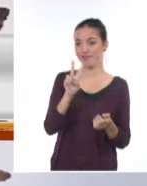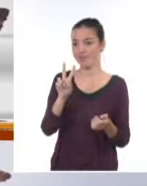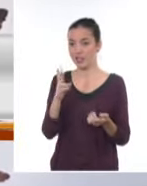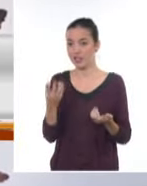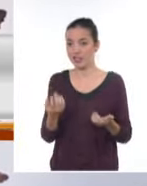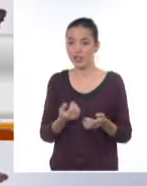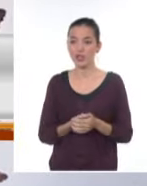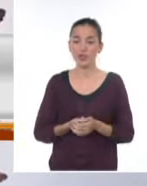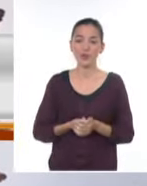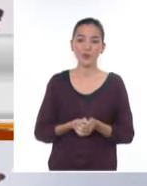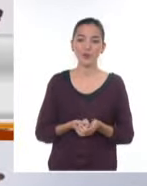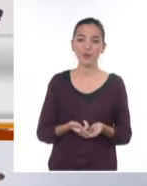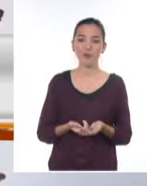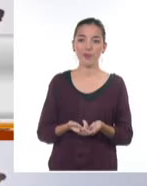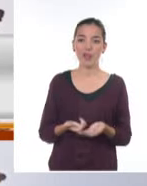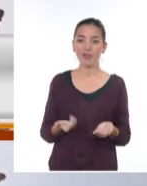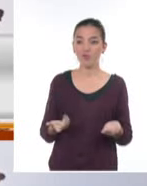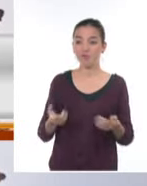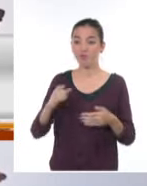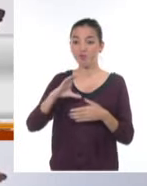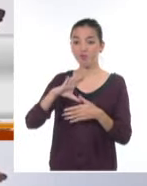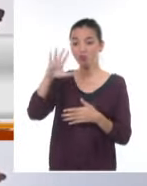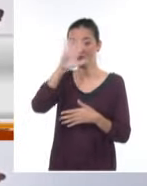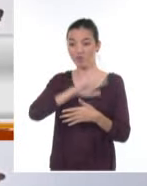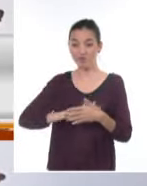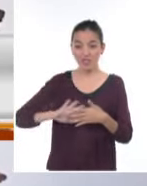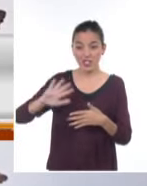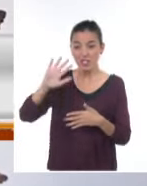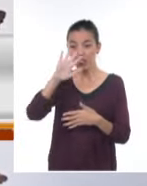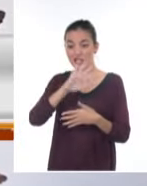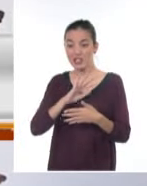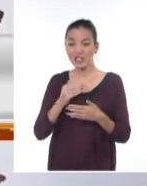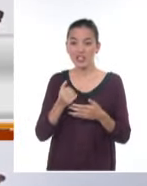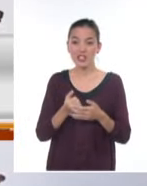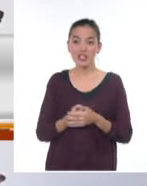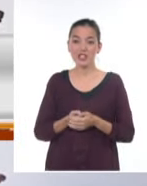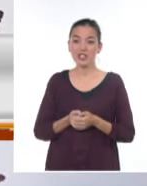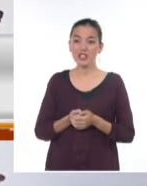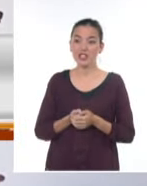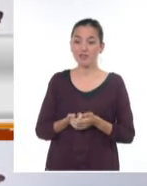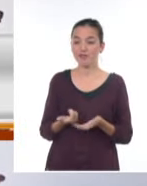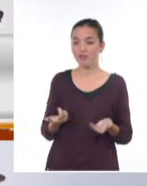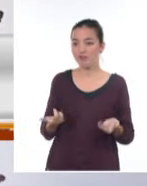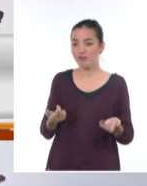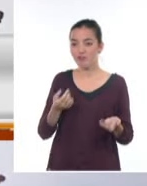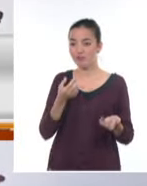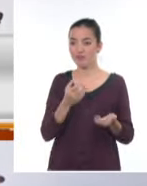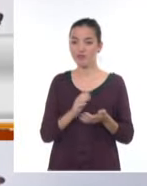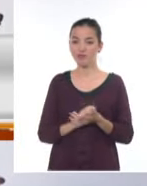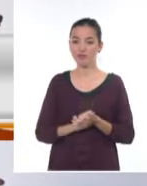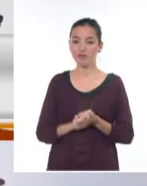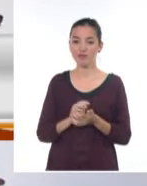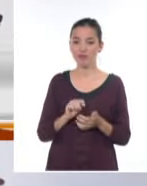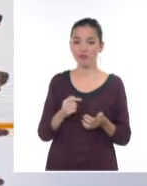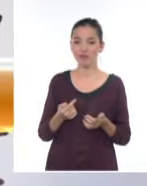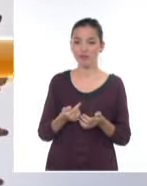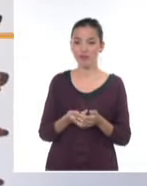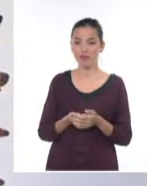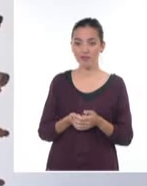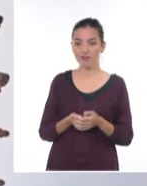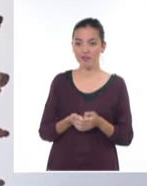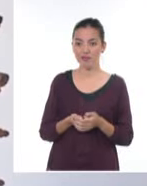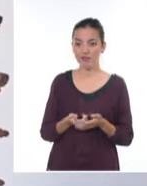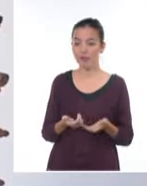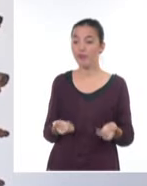Afroamericana, donde se van a estar presentando un grupo de investigaciones realizadas por especialistas de nuestro sector de conjunto con la Universidad de